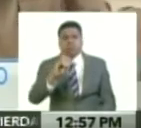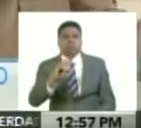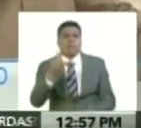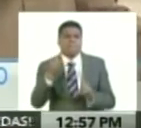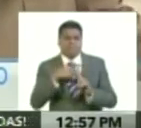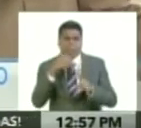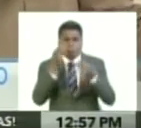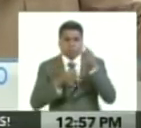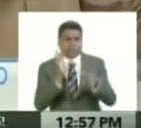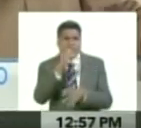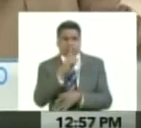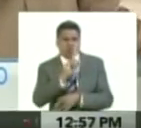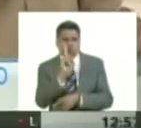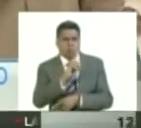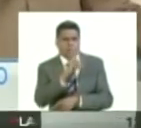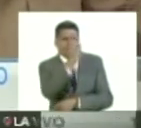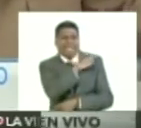desesperado.